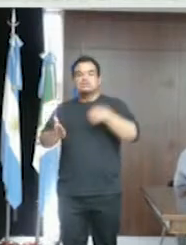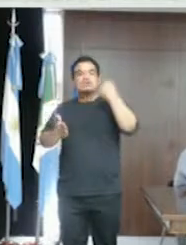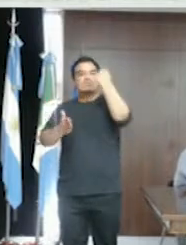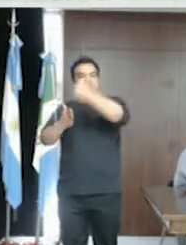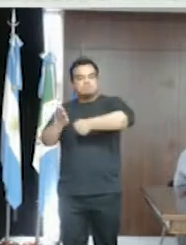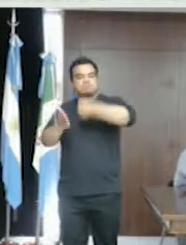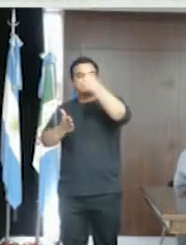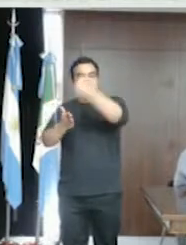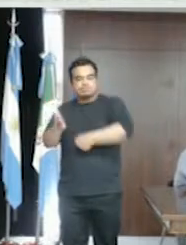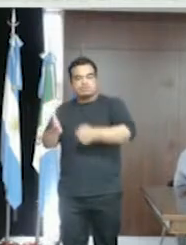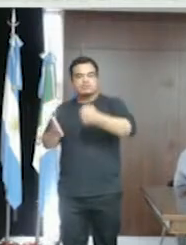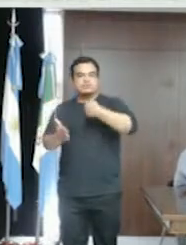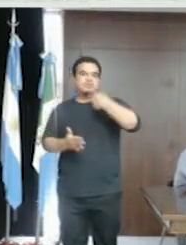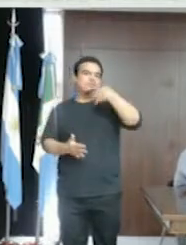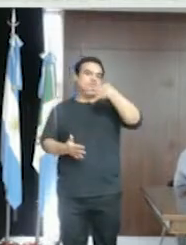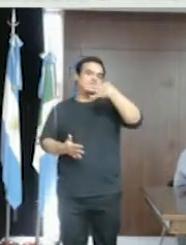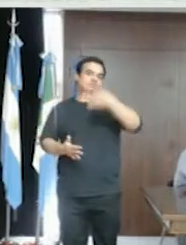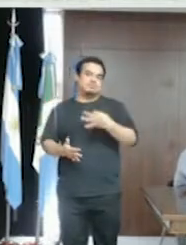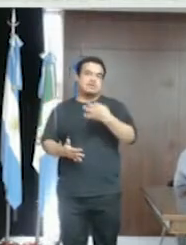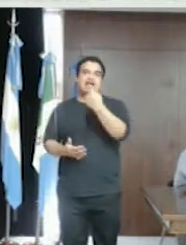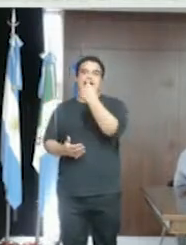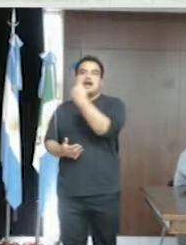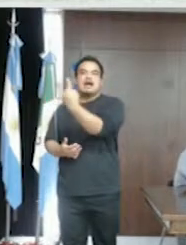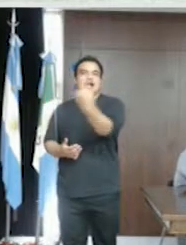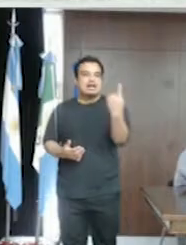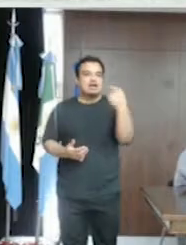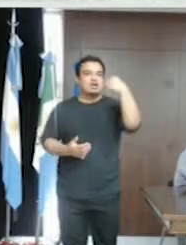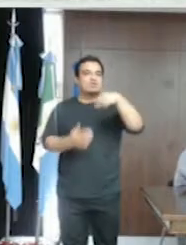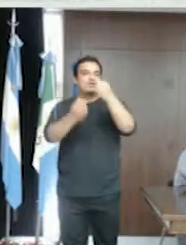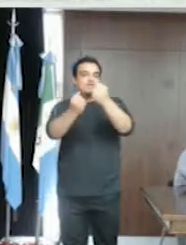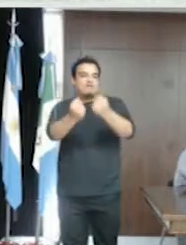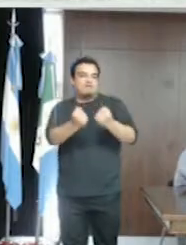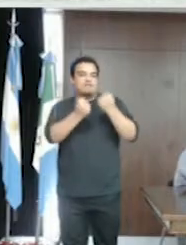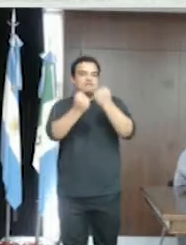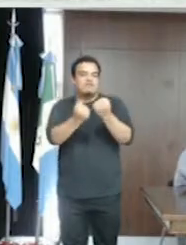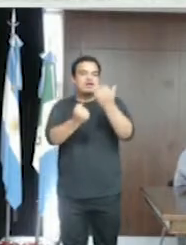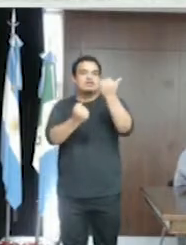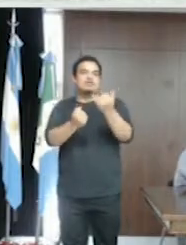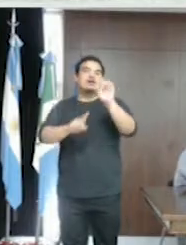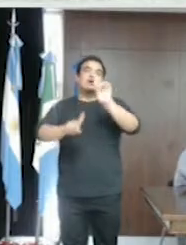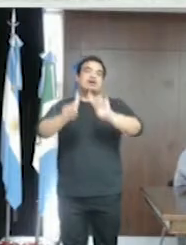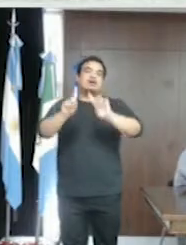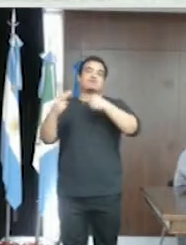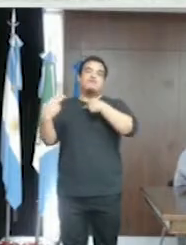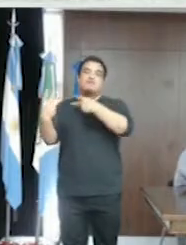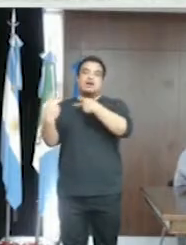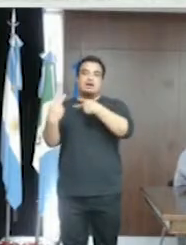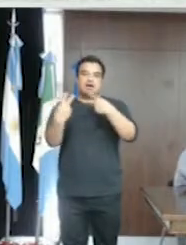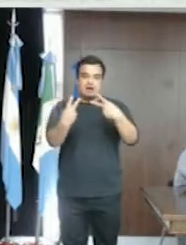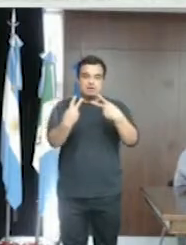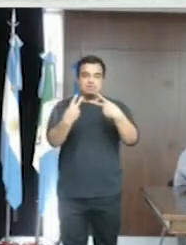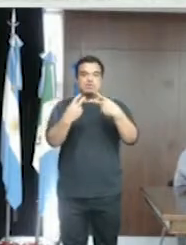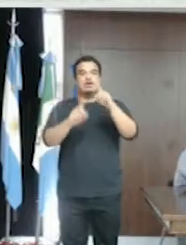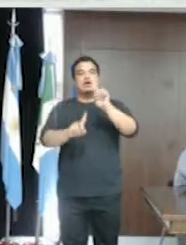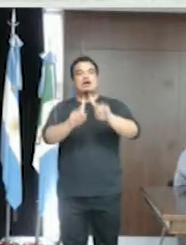todos hemos puesto ese esfuerzo, esa voluntad para viajar, para salir